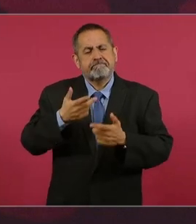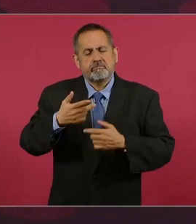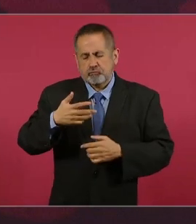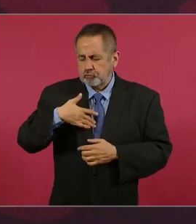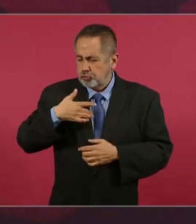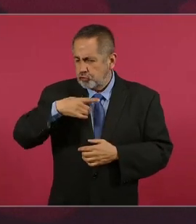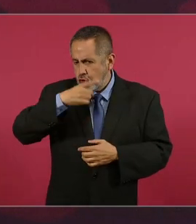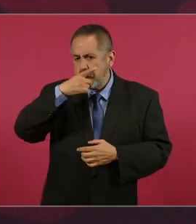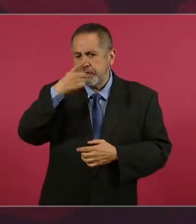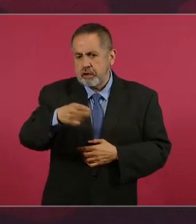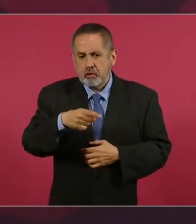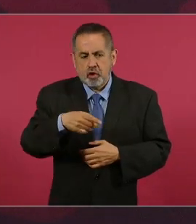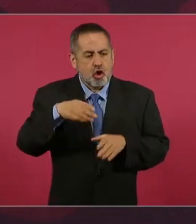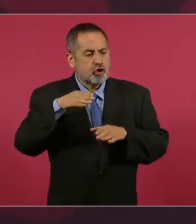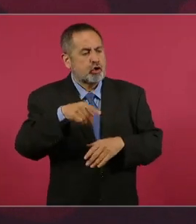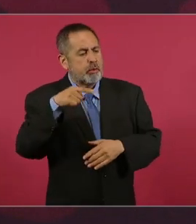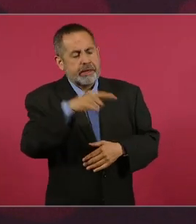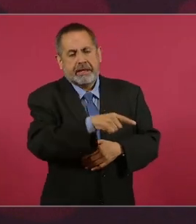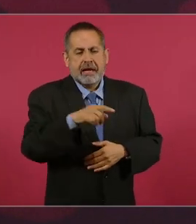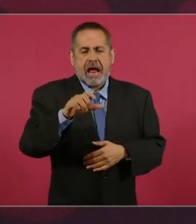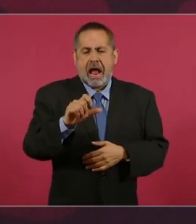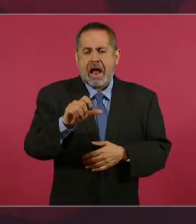sostengo de Alarraqui.